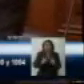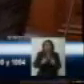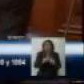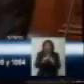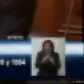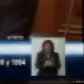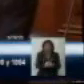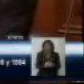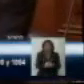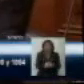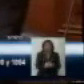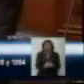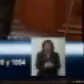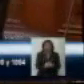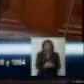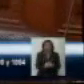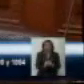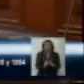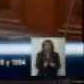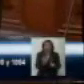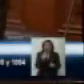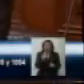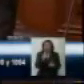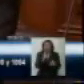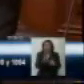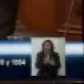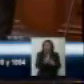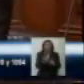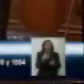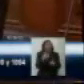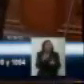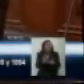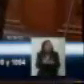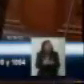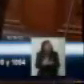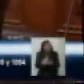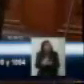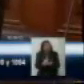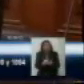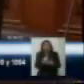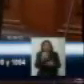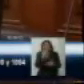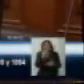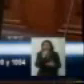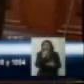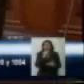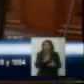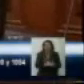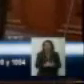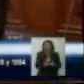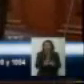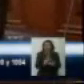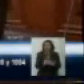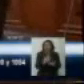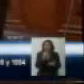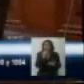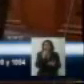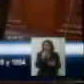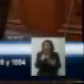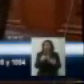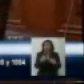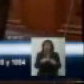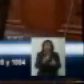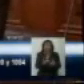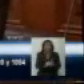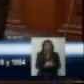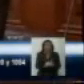consulta. Pero decía que han habido omisiones y han habido errores. Y entre los errores que debemos destacar,